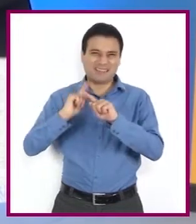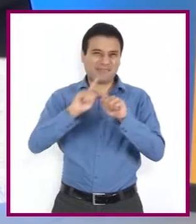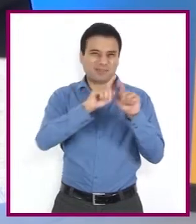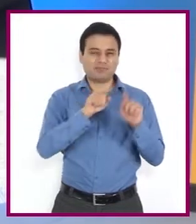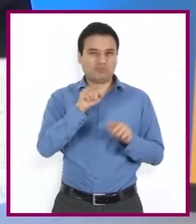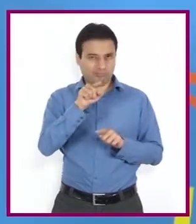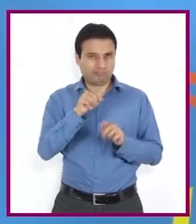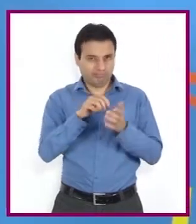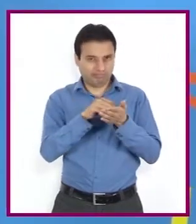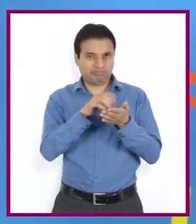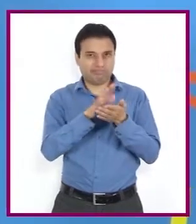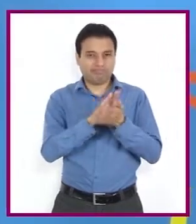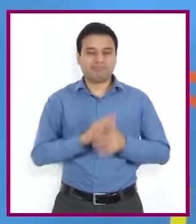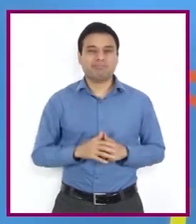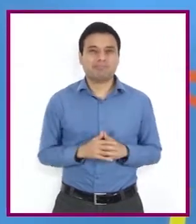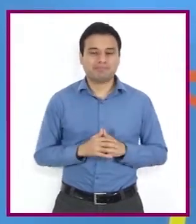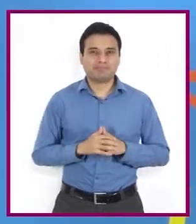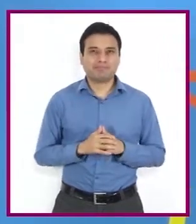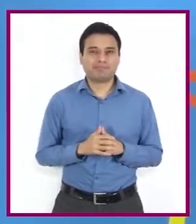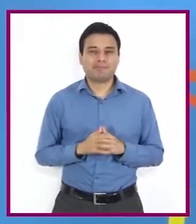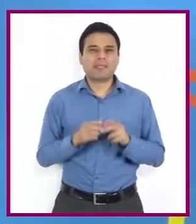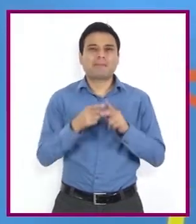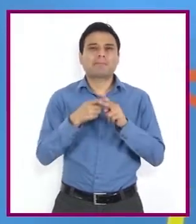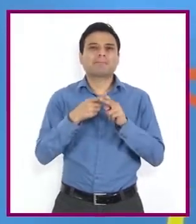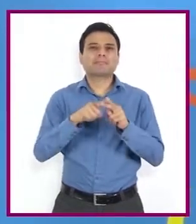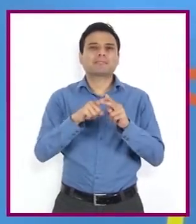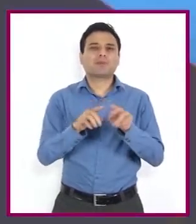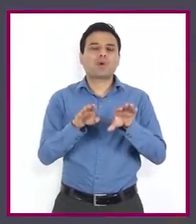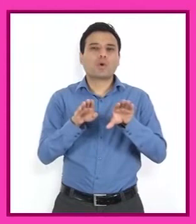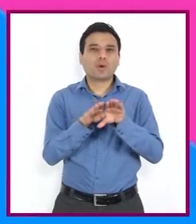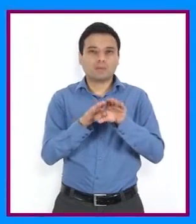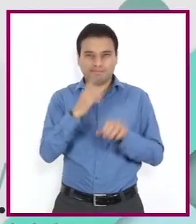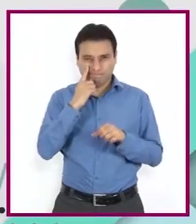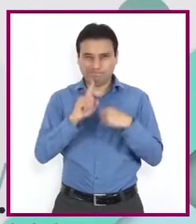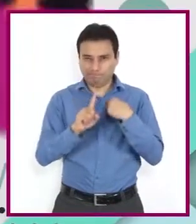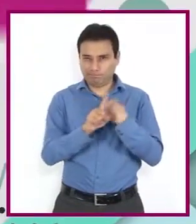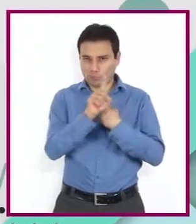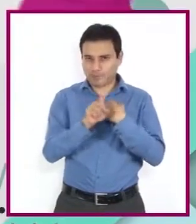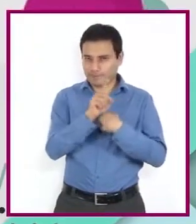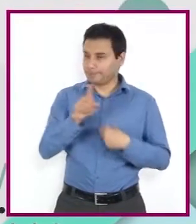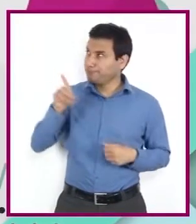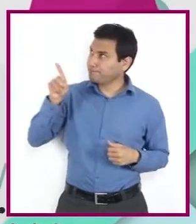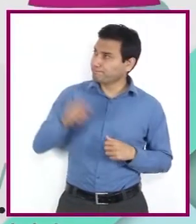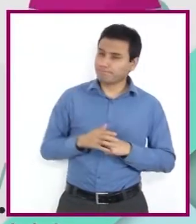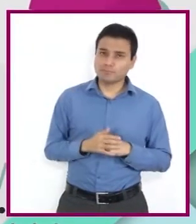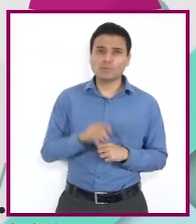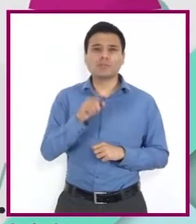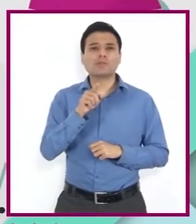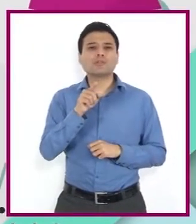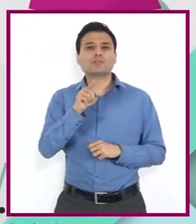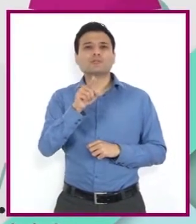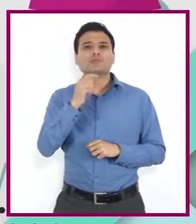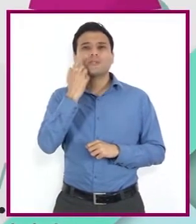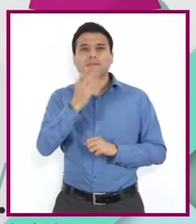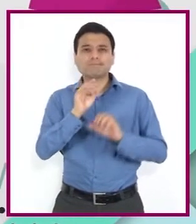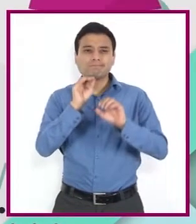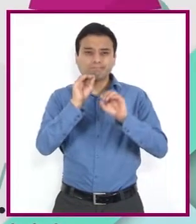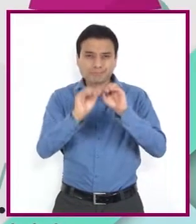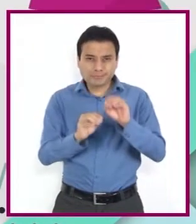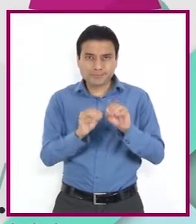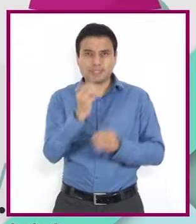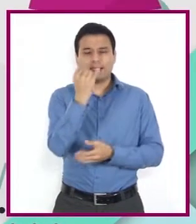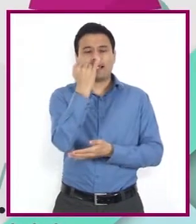desarrollo de la sesión. Iniciemos resolviendo el siguiente problema. Se quiere construir un jardín que cumpla con